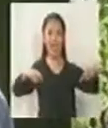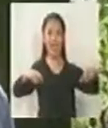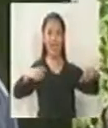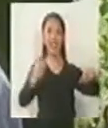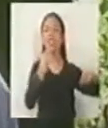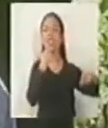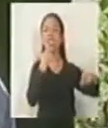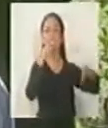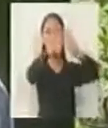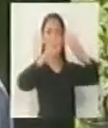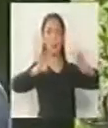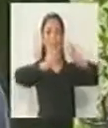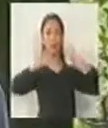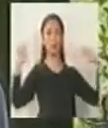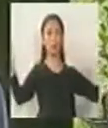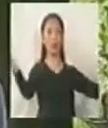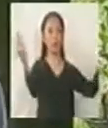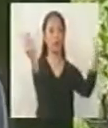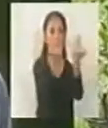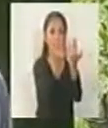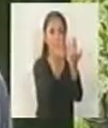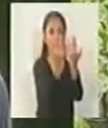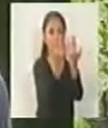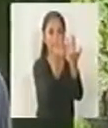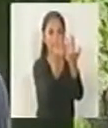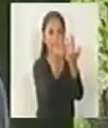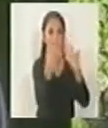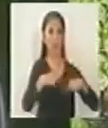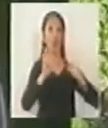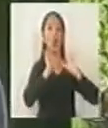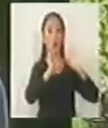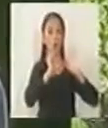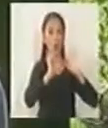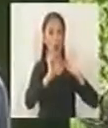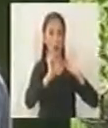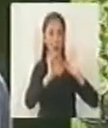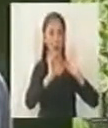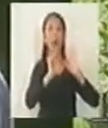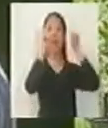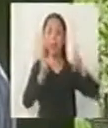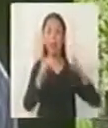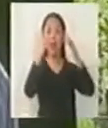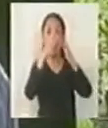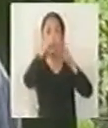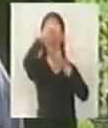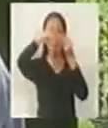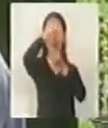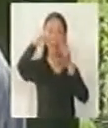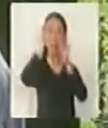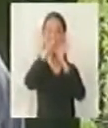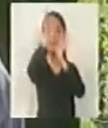Para que darle una salida a la gente que vive ahí colindante al predio, detrás de la cancha